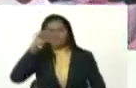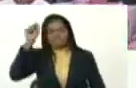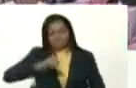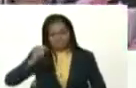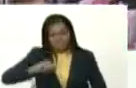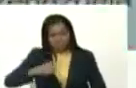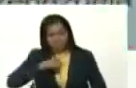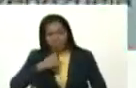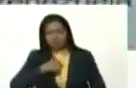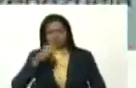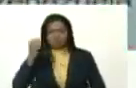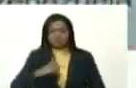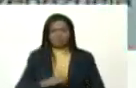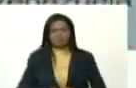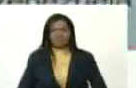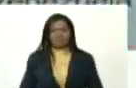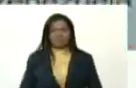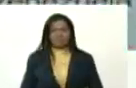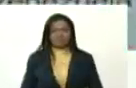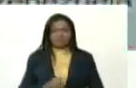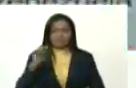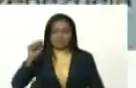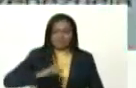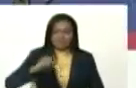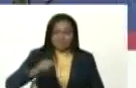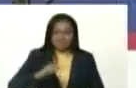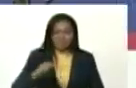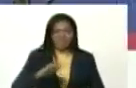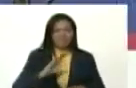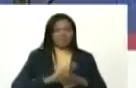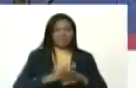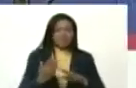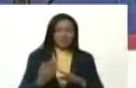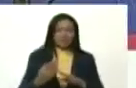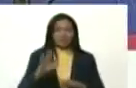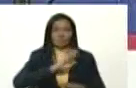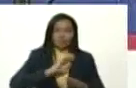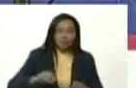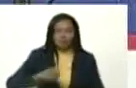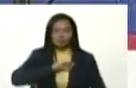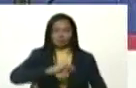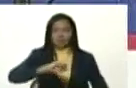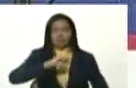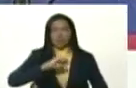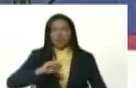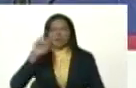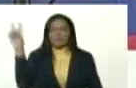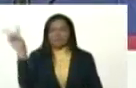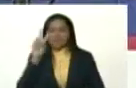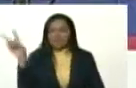es. Sí es, porque somos Venezuela, sí es patria.